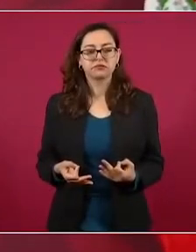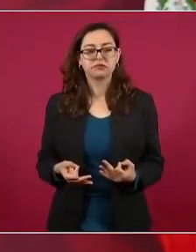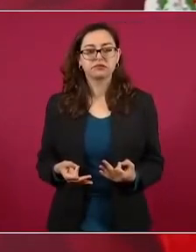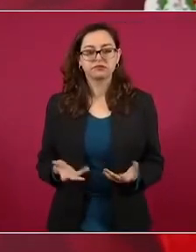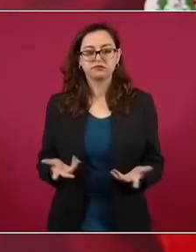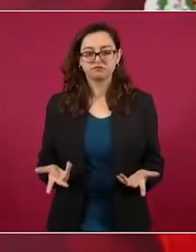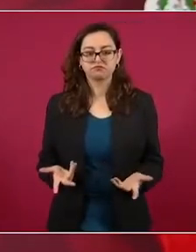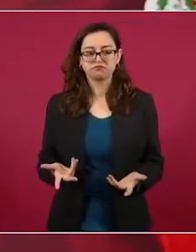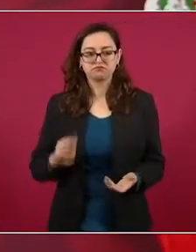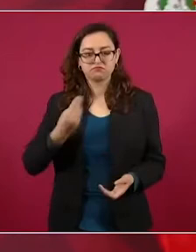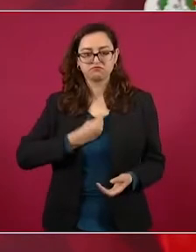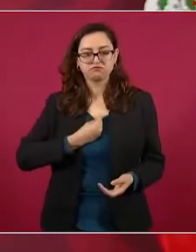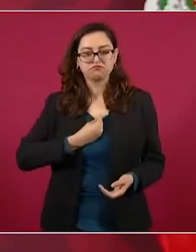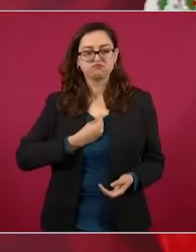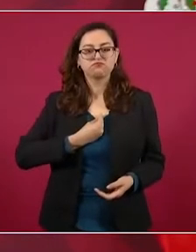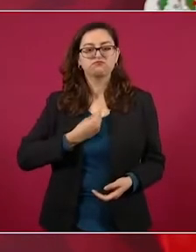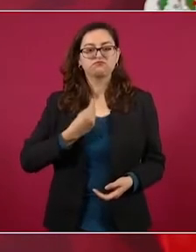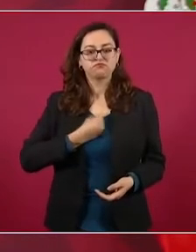aplomo